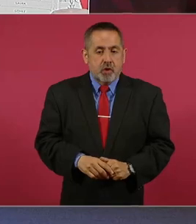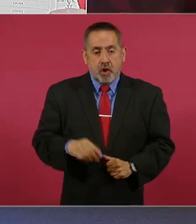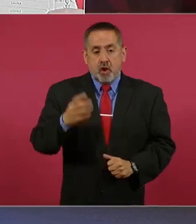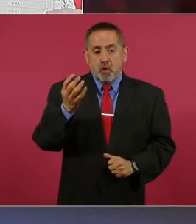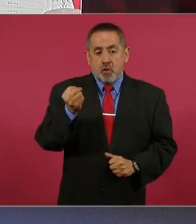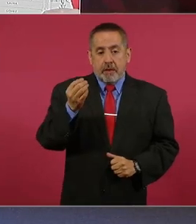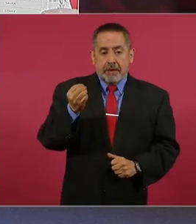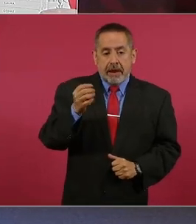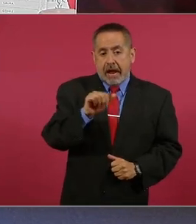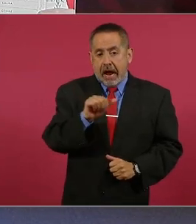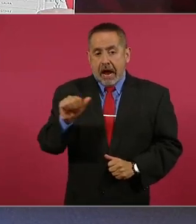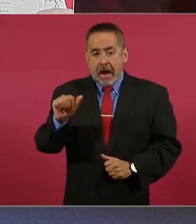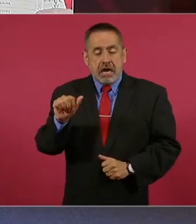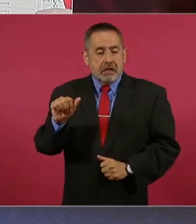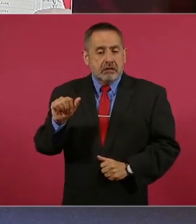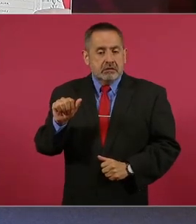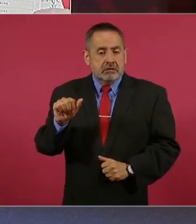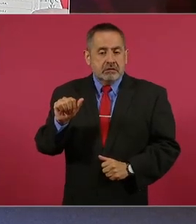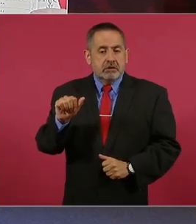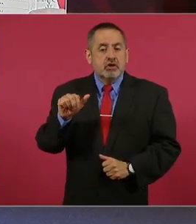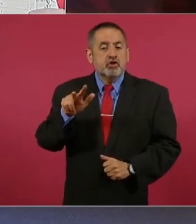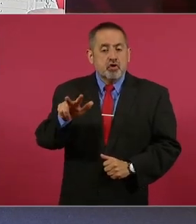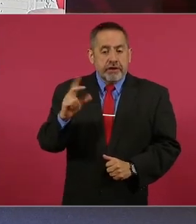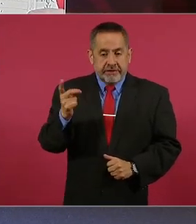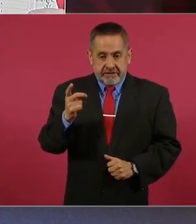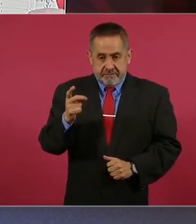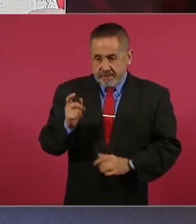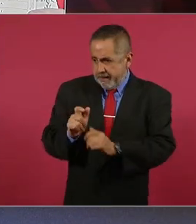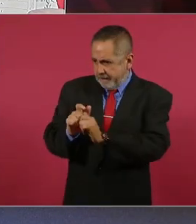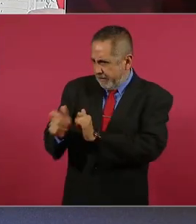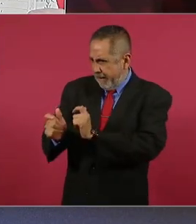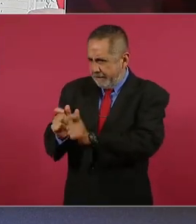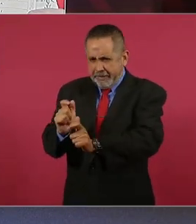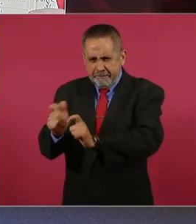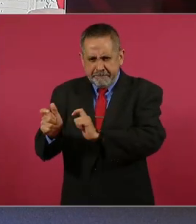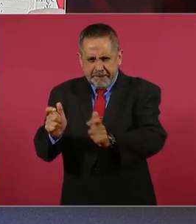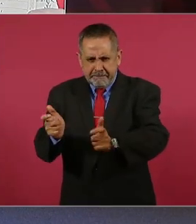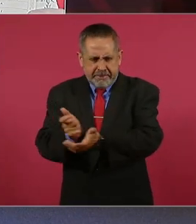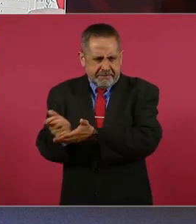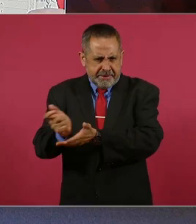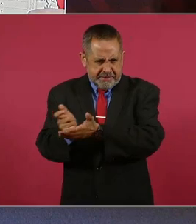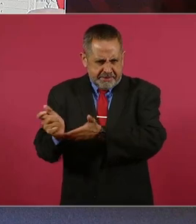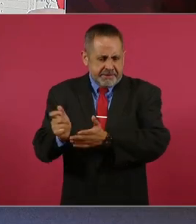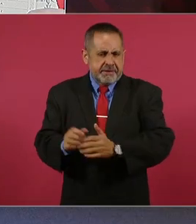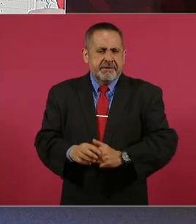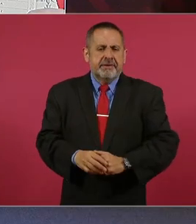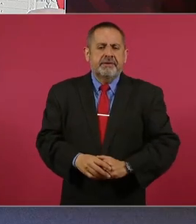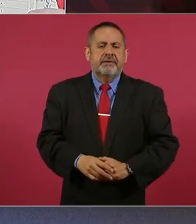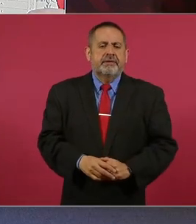del 9 al 18 de diciembre.